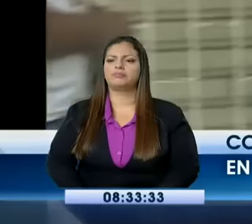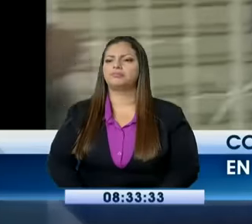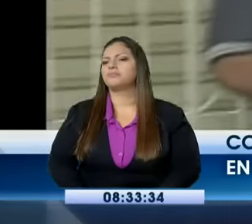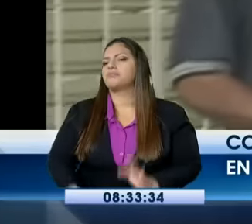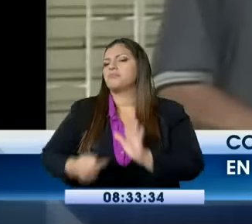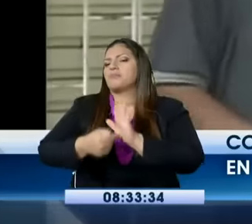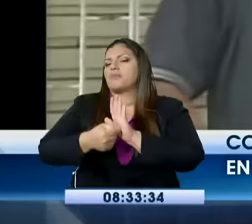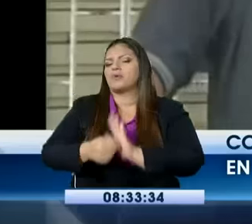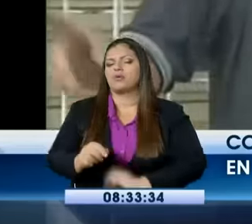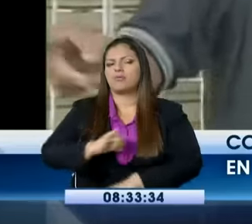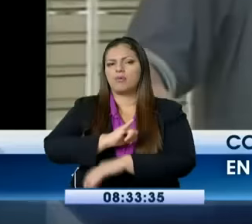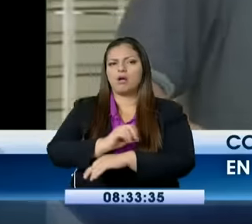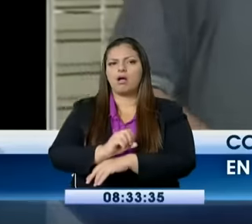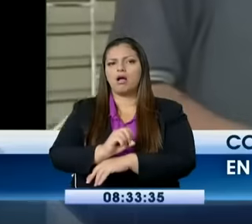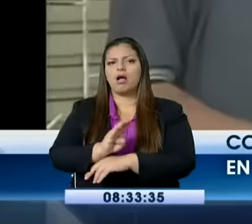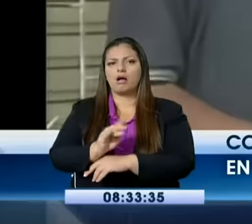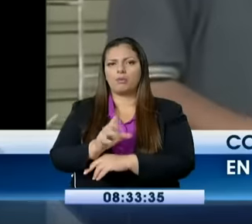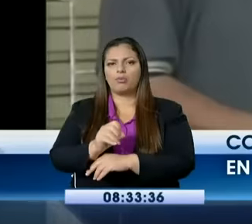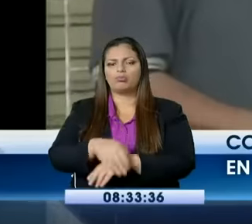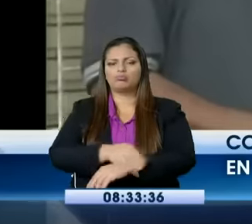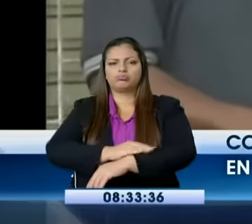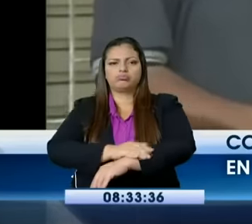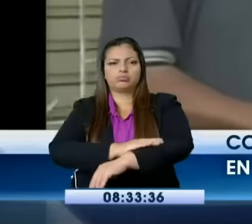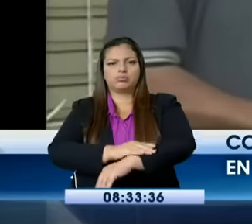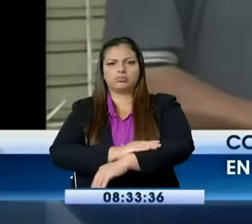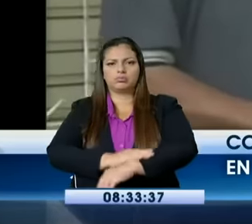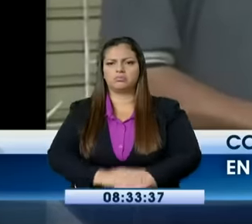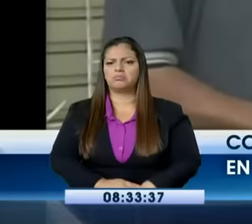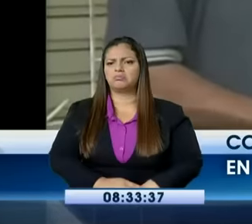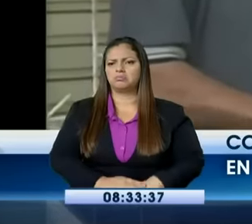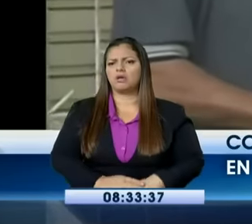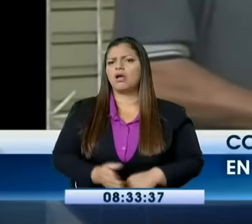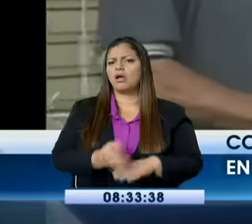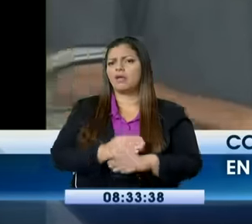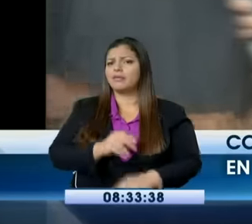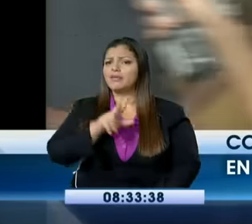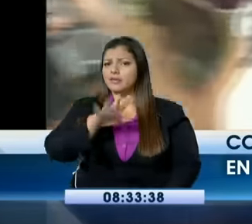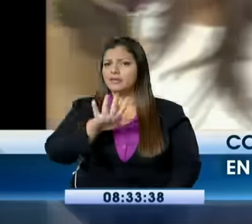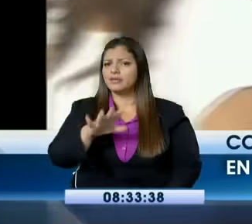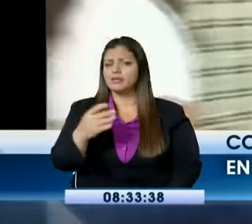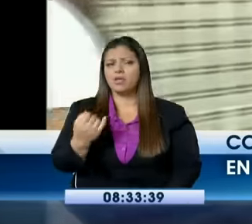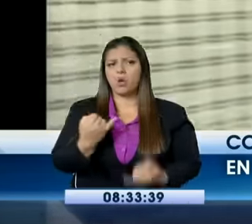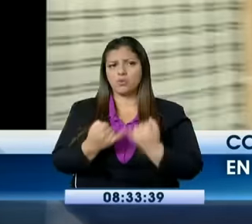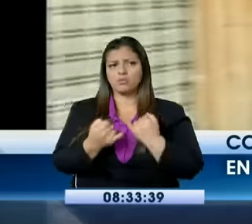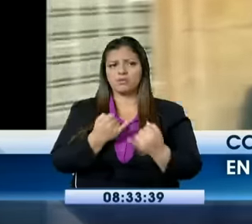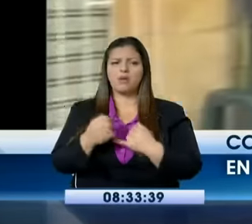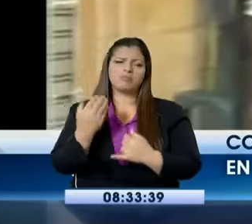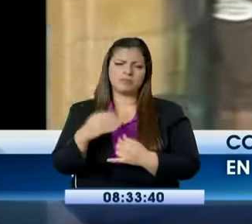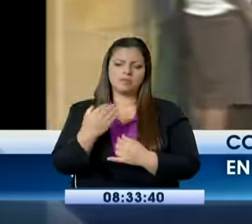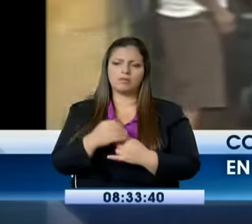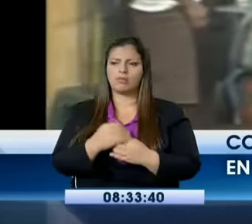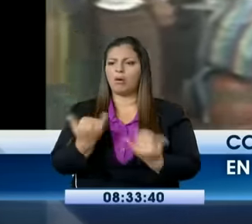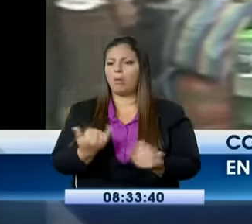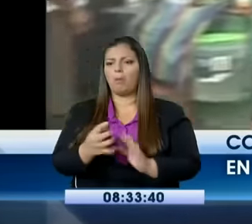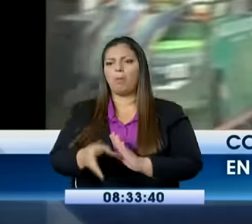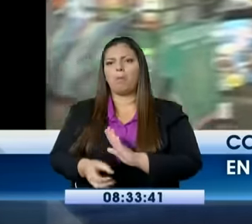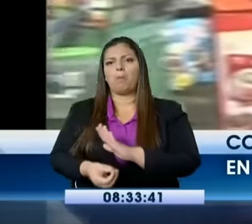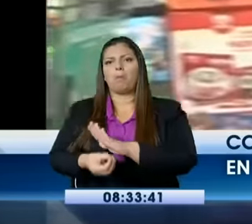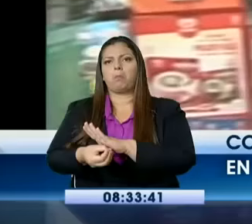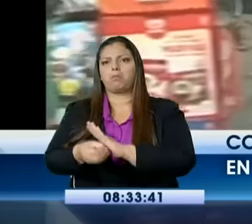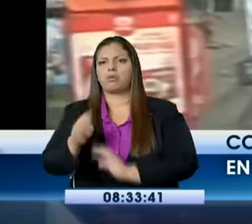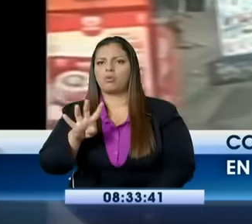jabón costaba $35, ahora tengo que venderlo a $40 porque... ¿Qué jabón? ¿El de lavar ropa